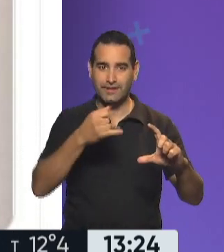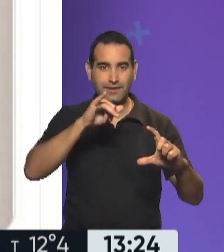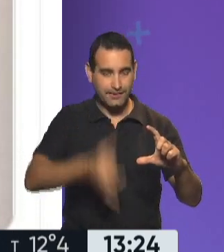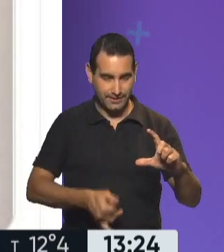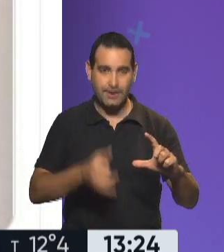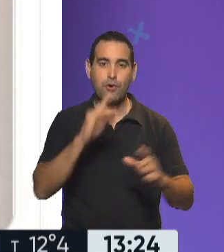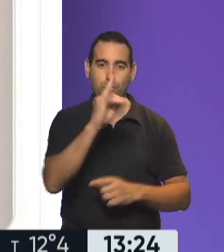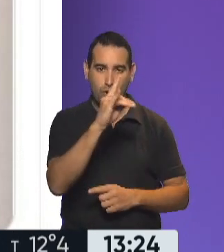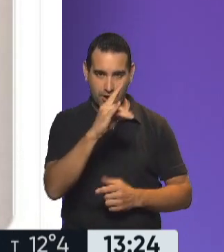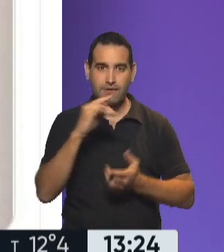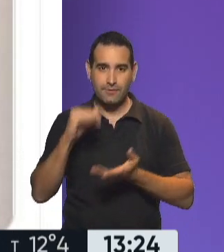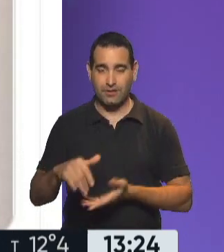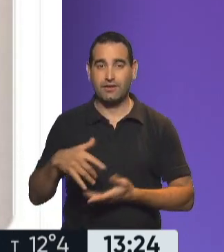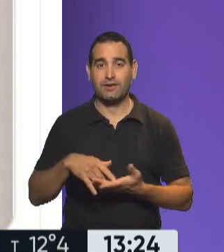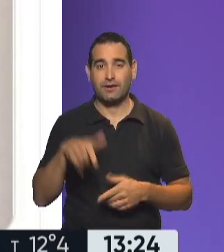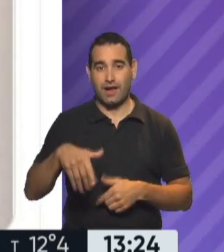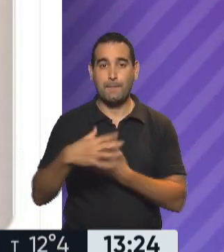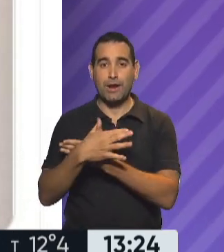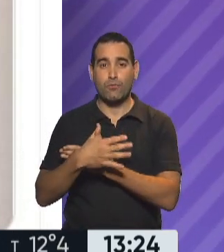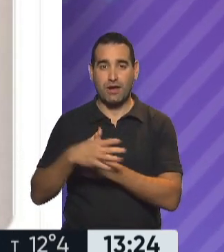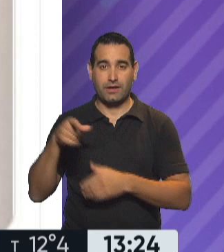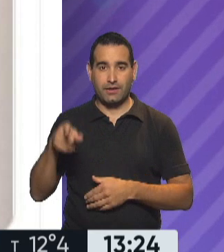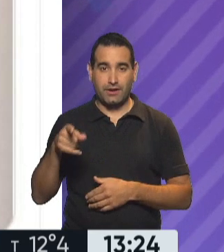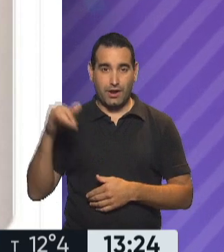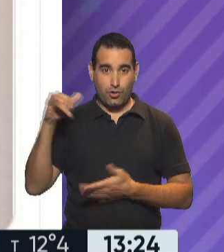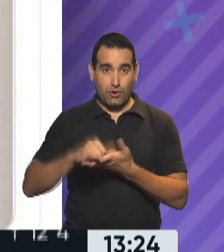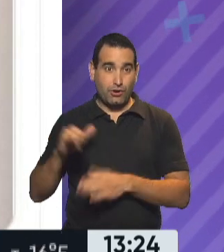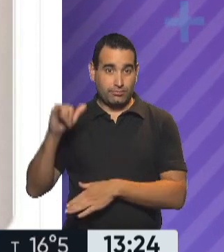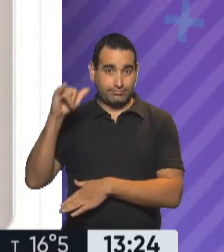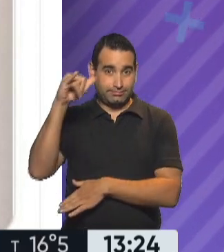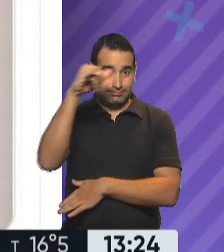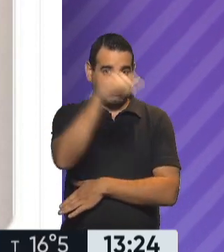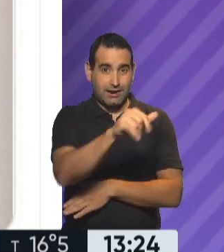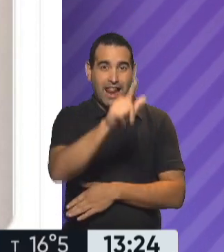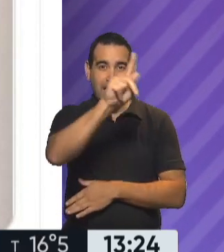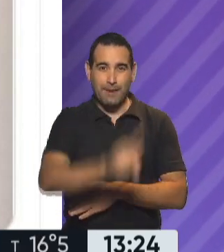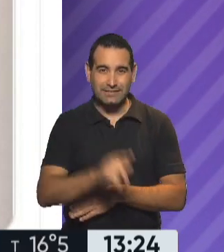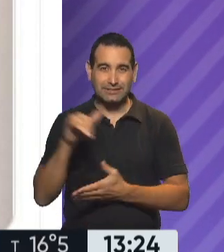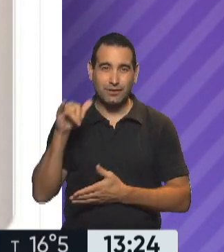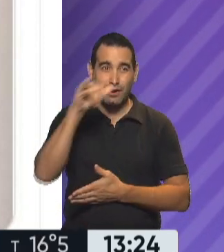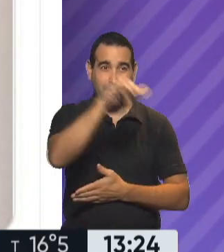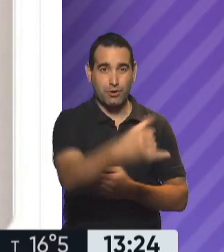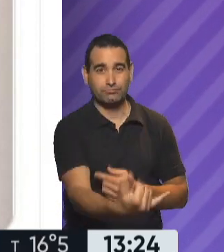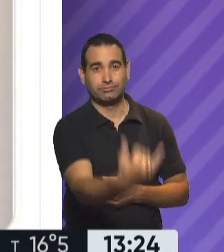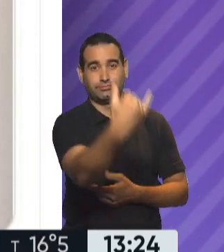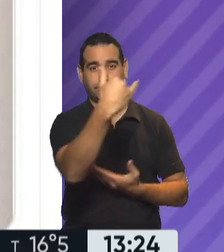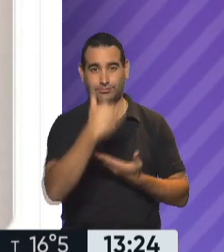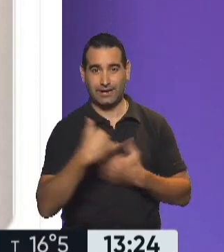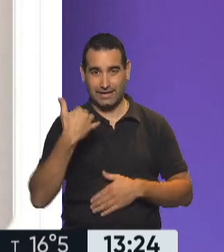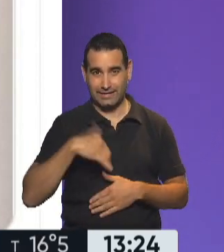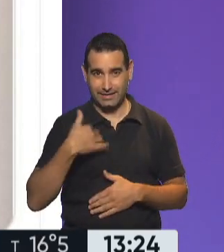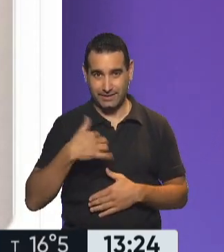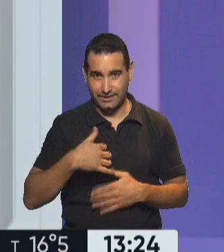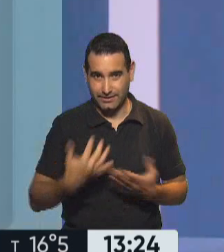a Bolivia, la partida desde el aeropuerto de Palomar y la llegada a Bolivia, a La Paz, de un avión Hércules que regresó a la República Argentina después